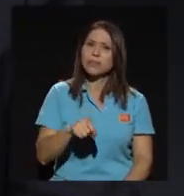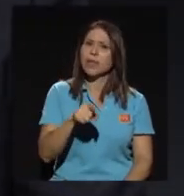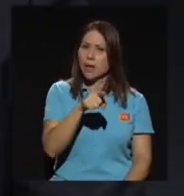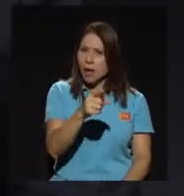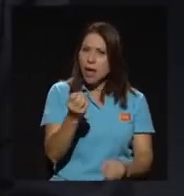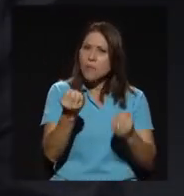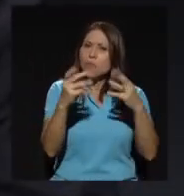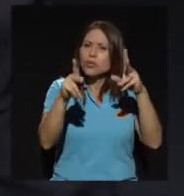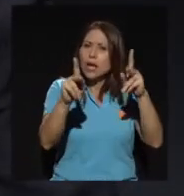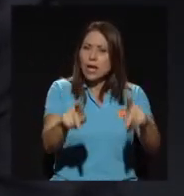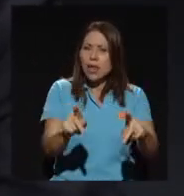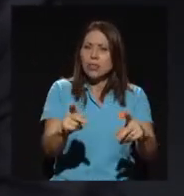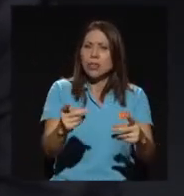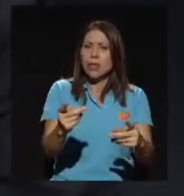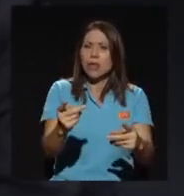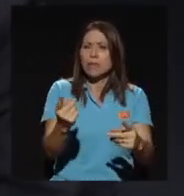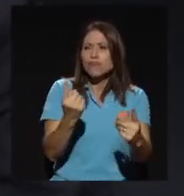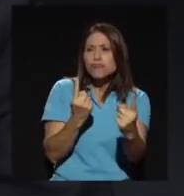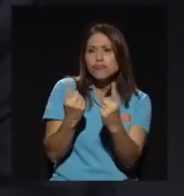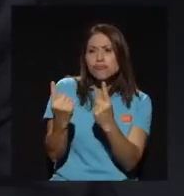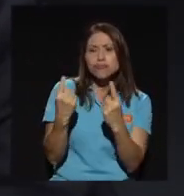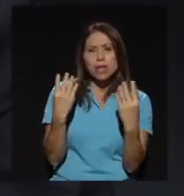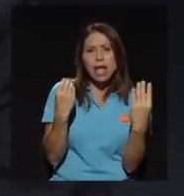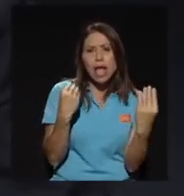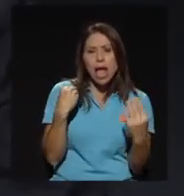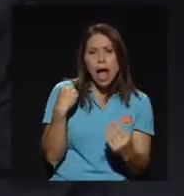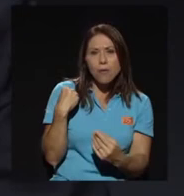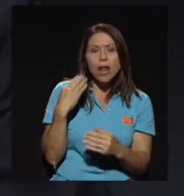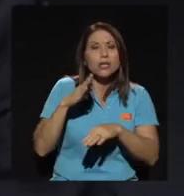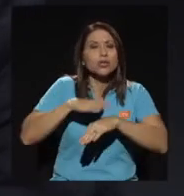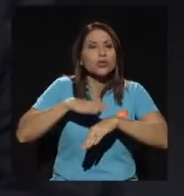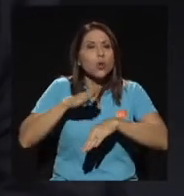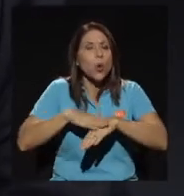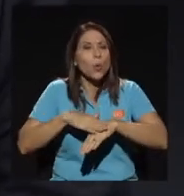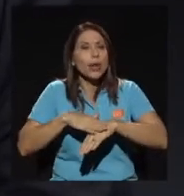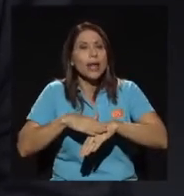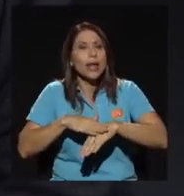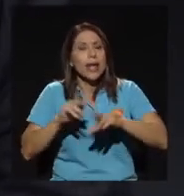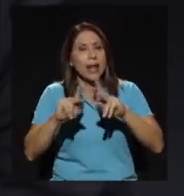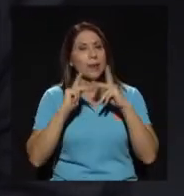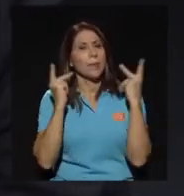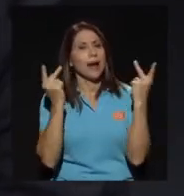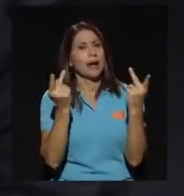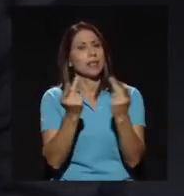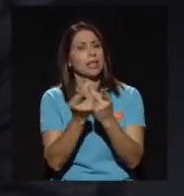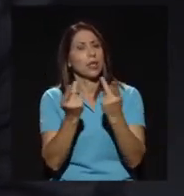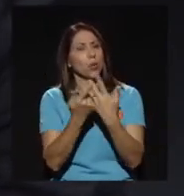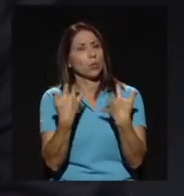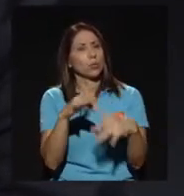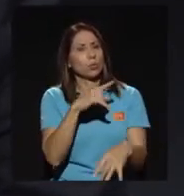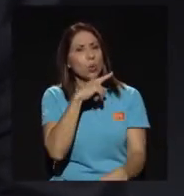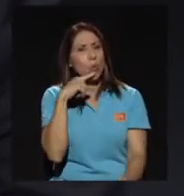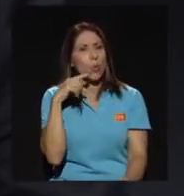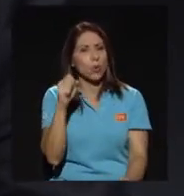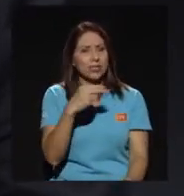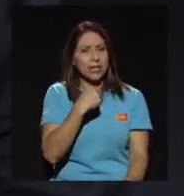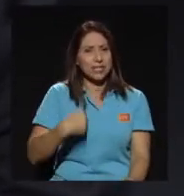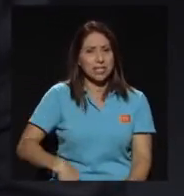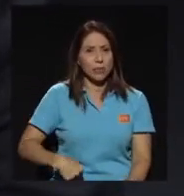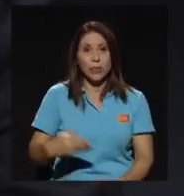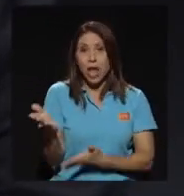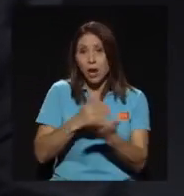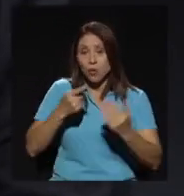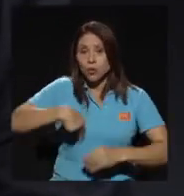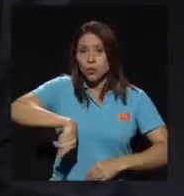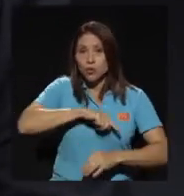gente que le habla a uno del partido y destreza comunista chino claro algunos que recordamos la época de mao